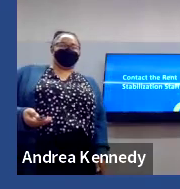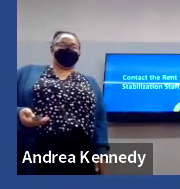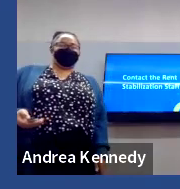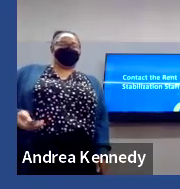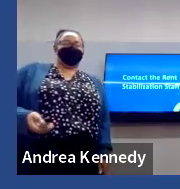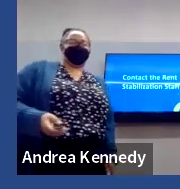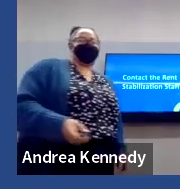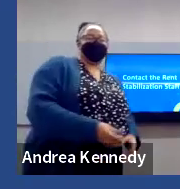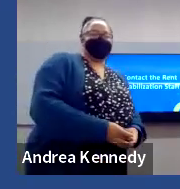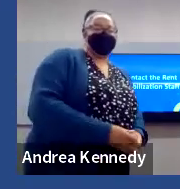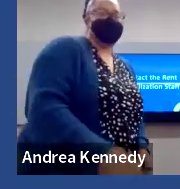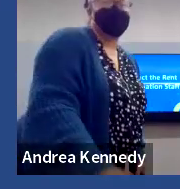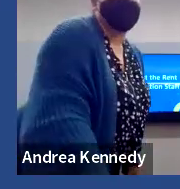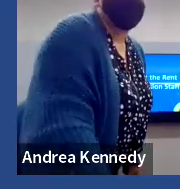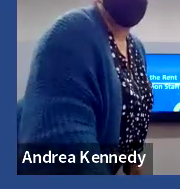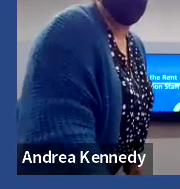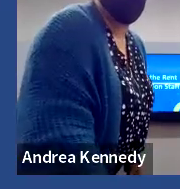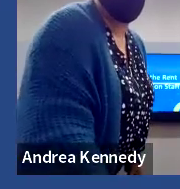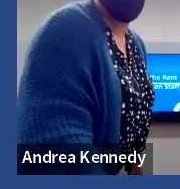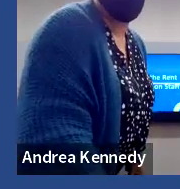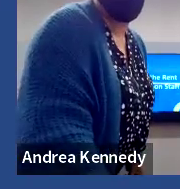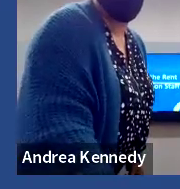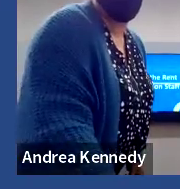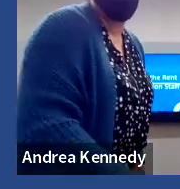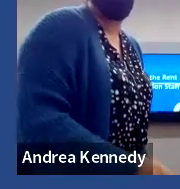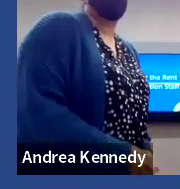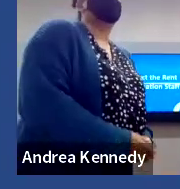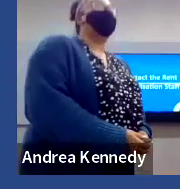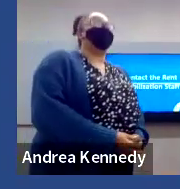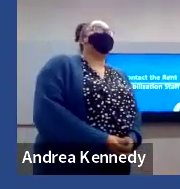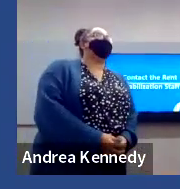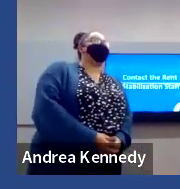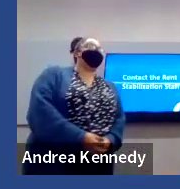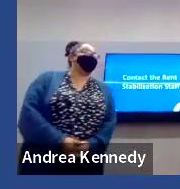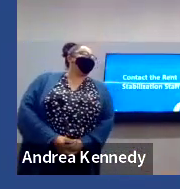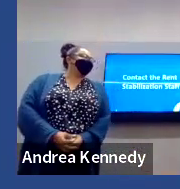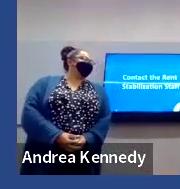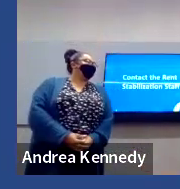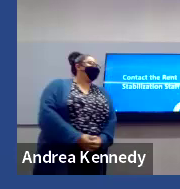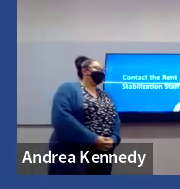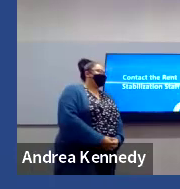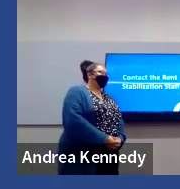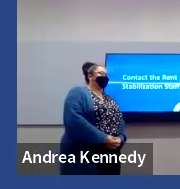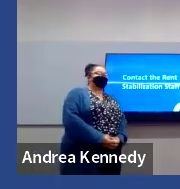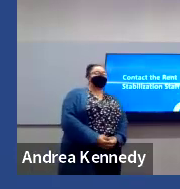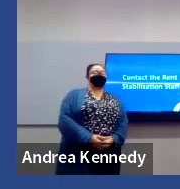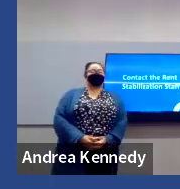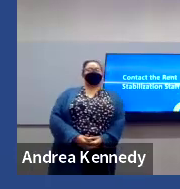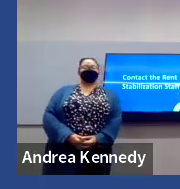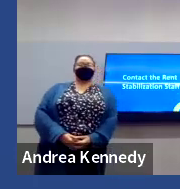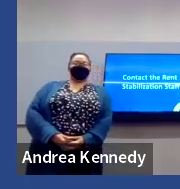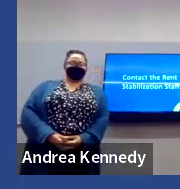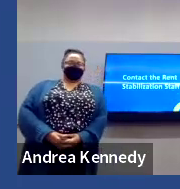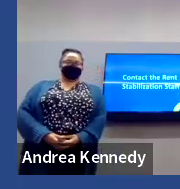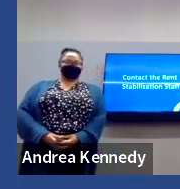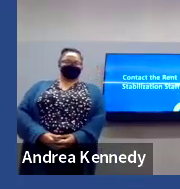can. So, voy a hablar un poco sobre, Gracias. Thank muchas gracias, sobre nuestro modo de contacto,